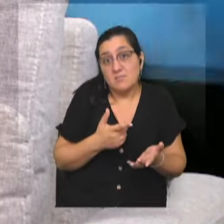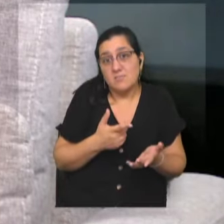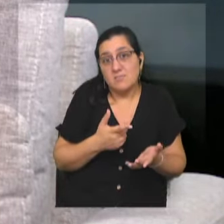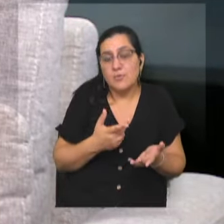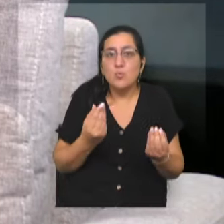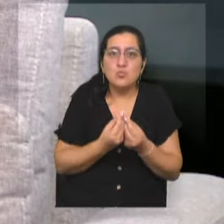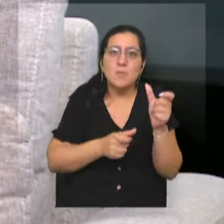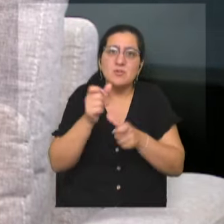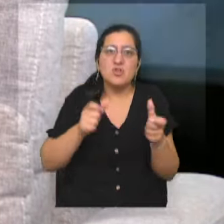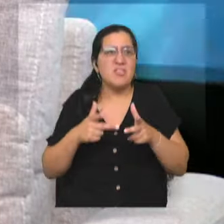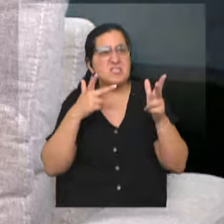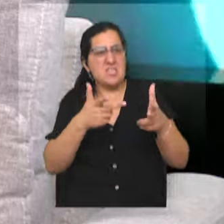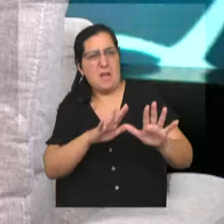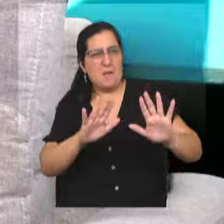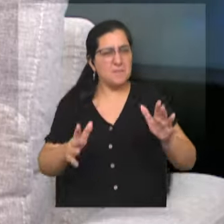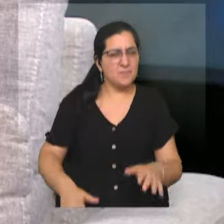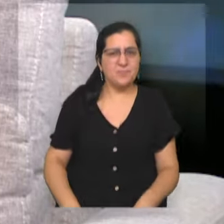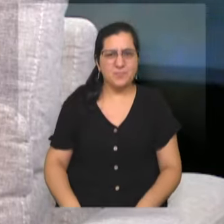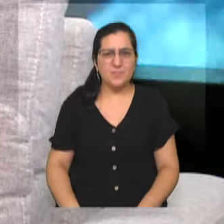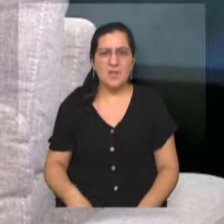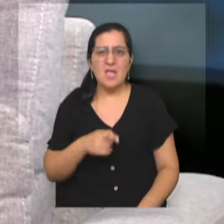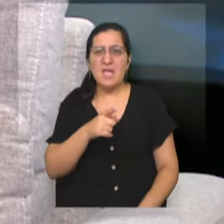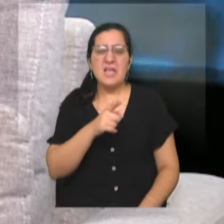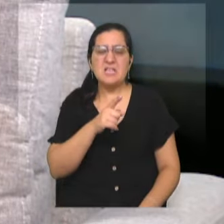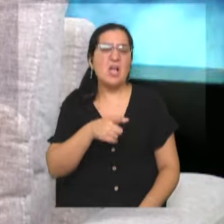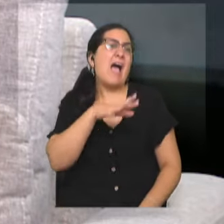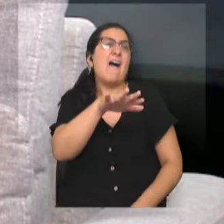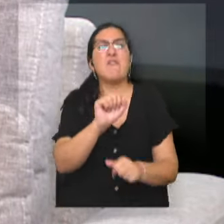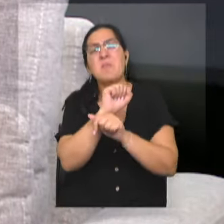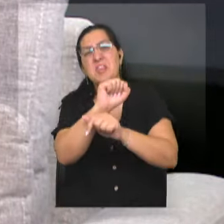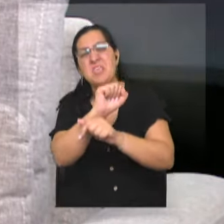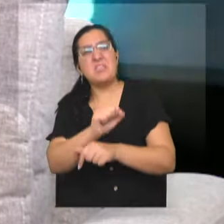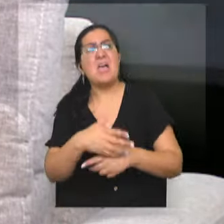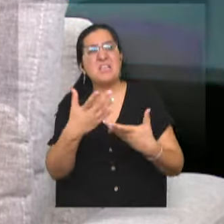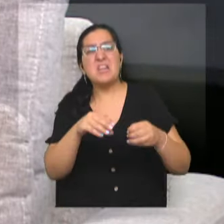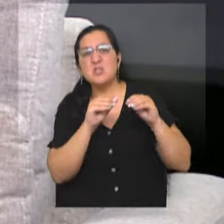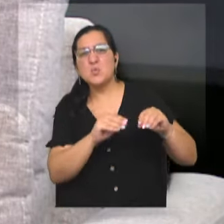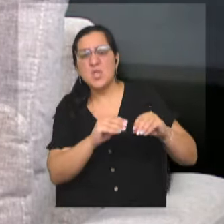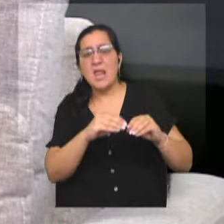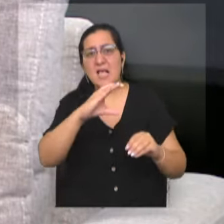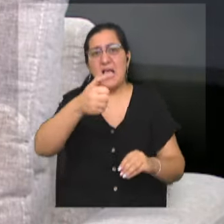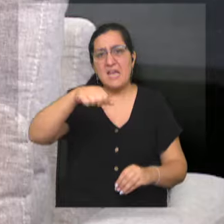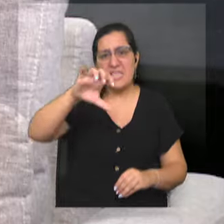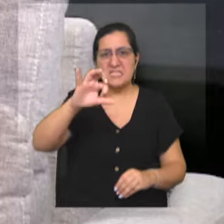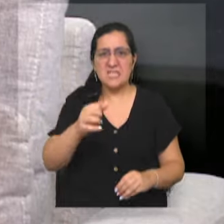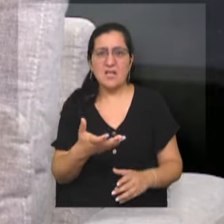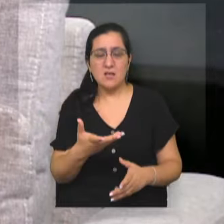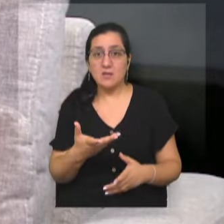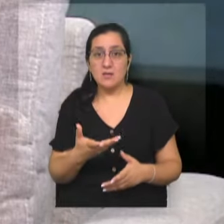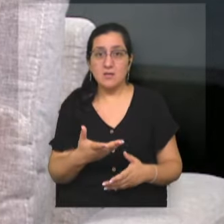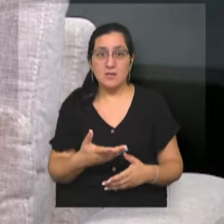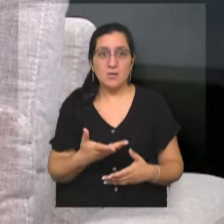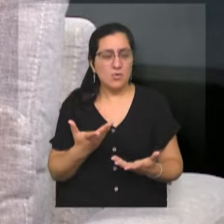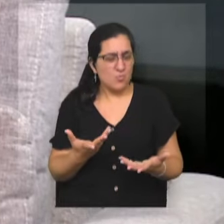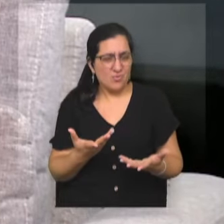salió mucha gente a decir como que, bueno, que es algo más del feminismo, que quieren ensuciar a Canessa, como están muy firmes en